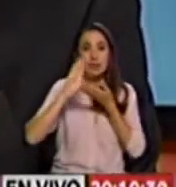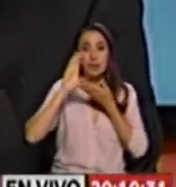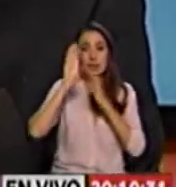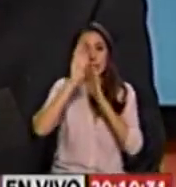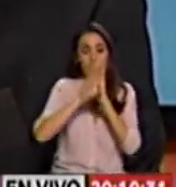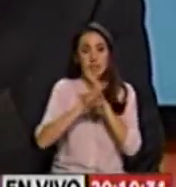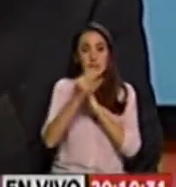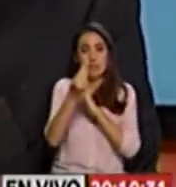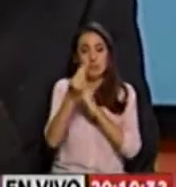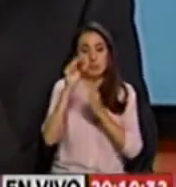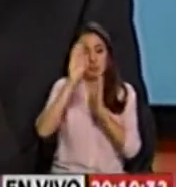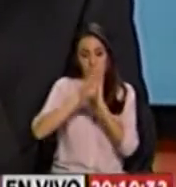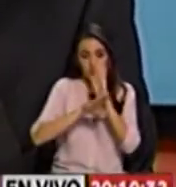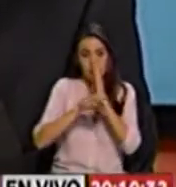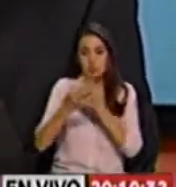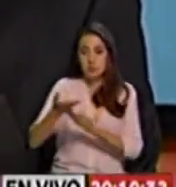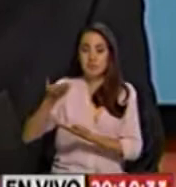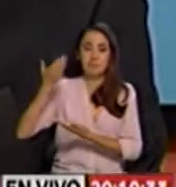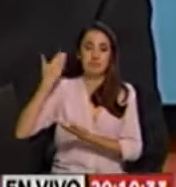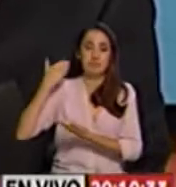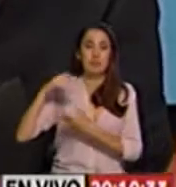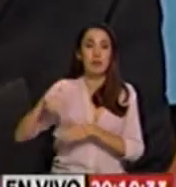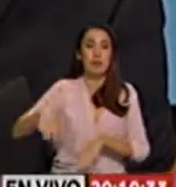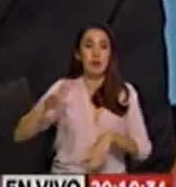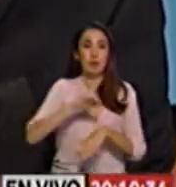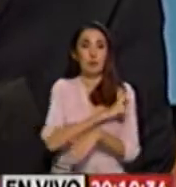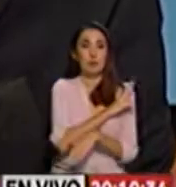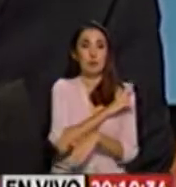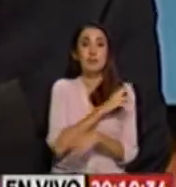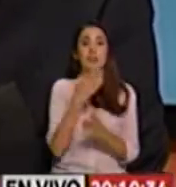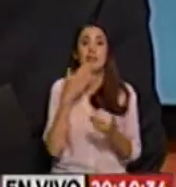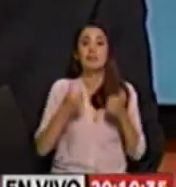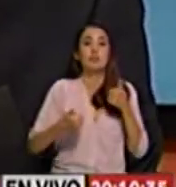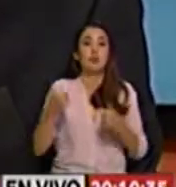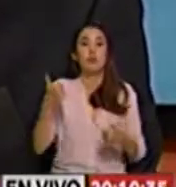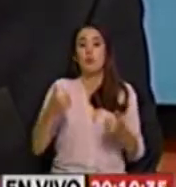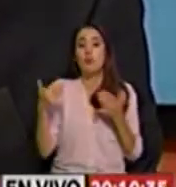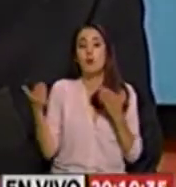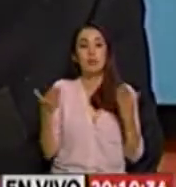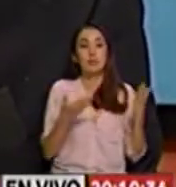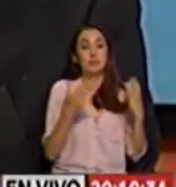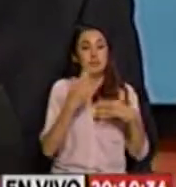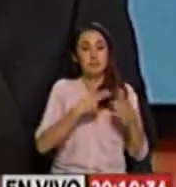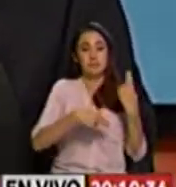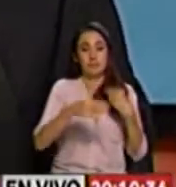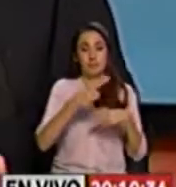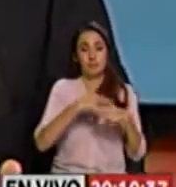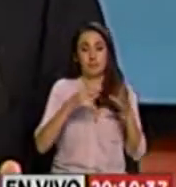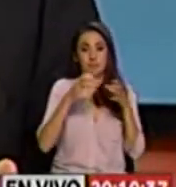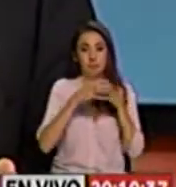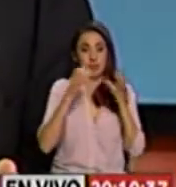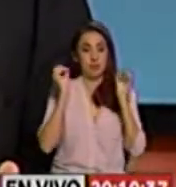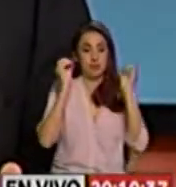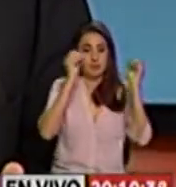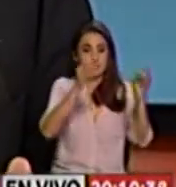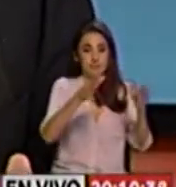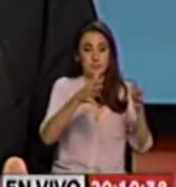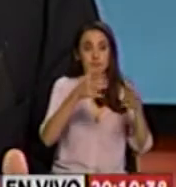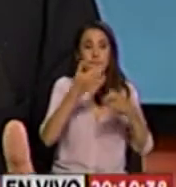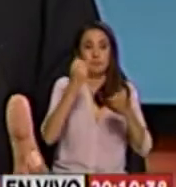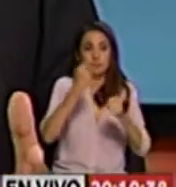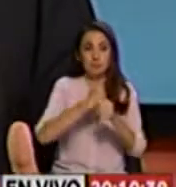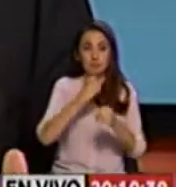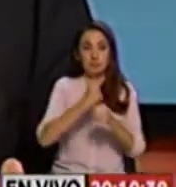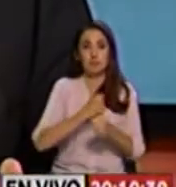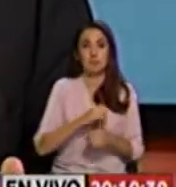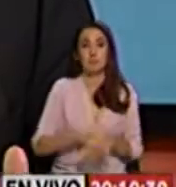queremos. Si se les exige a las universidades, hay que darles las herramientas necesarias para que éstas puedan trabajar. Lo mismo podríamos decir